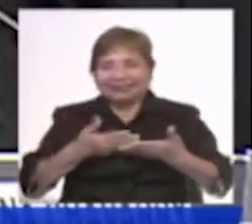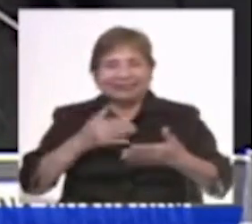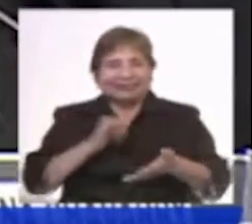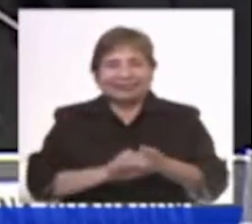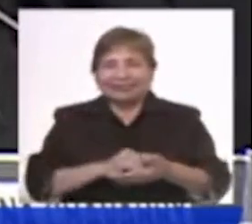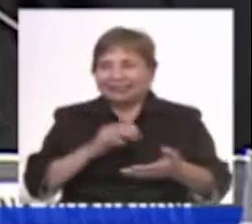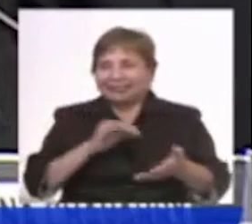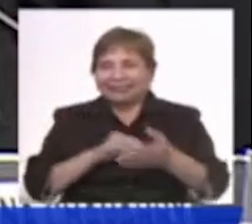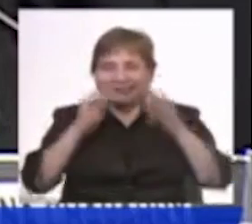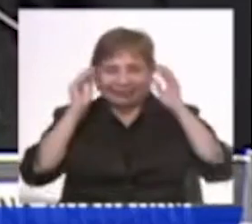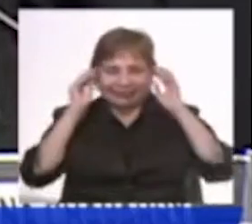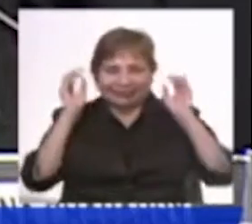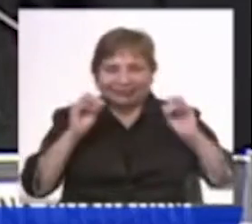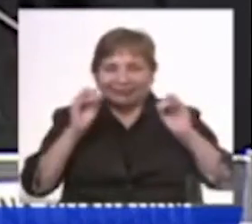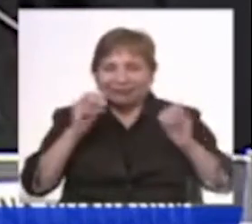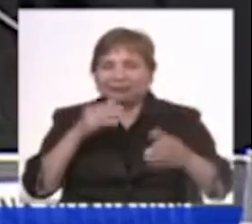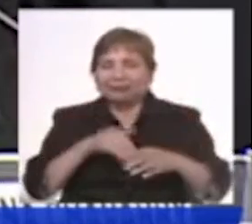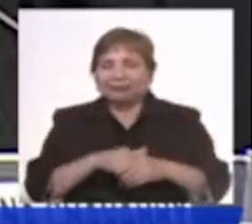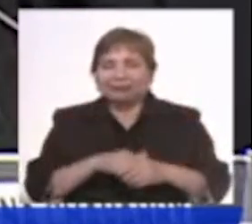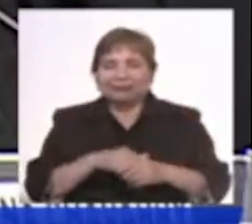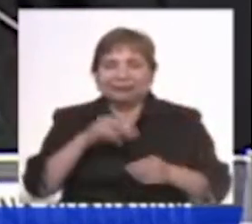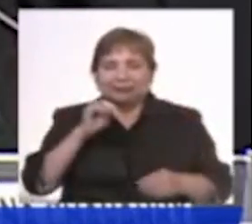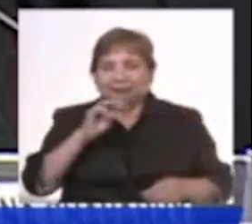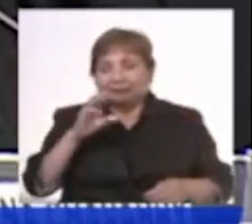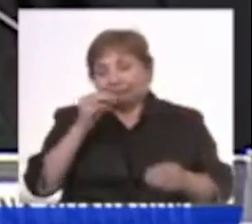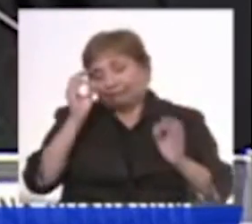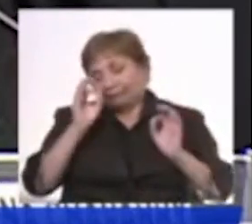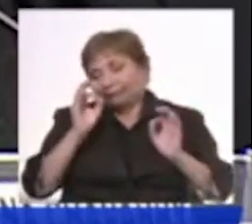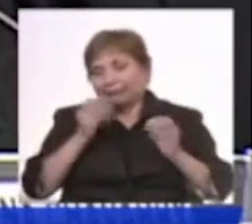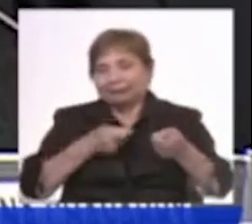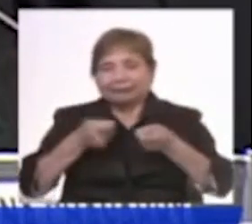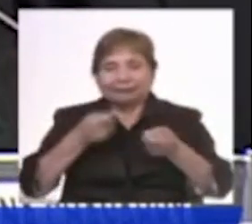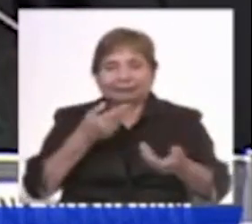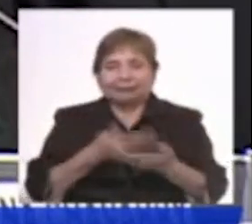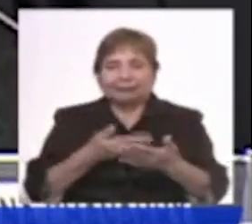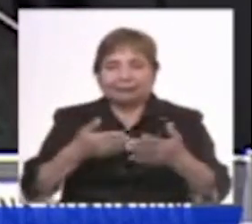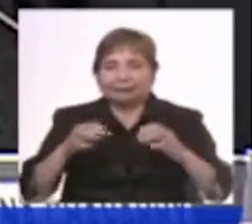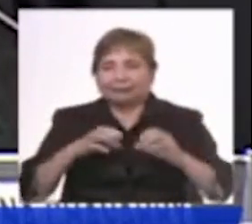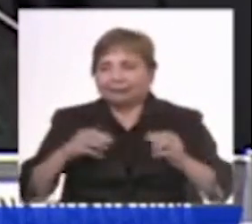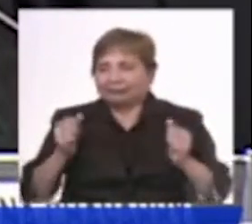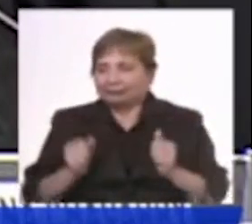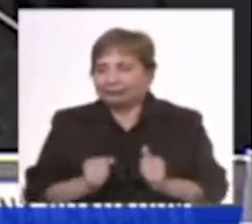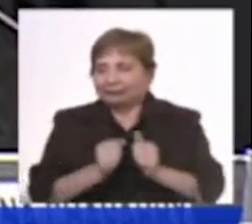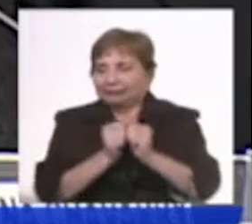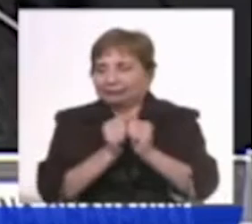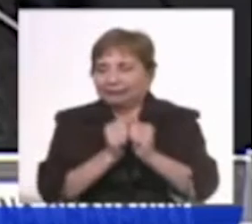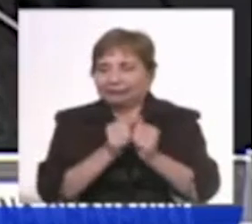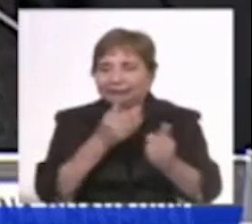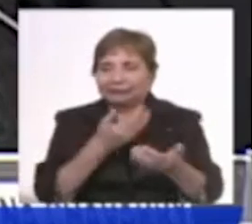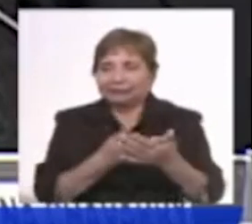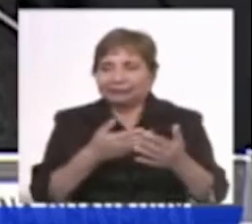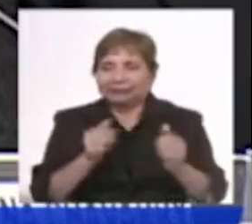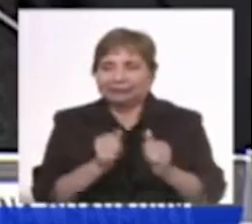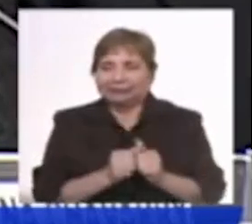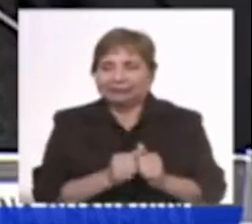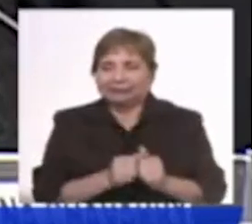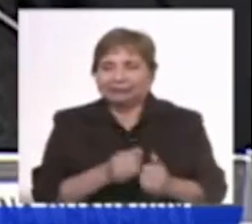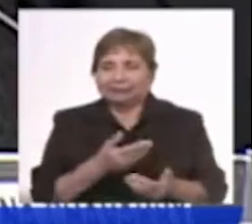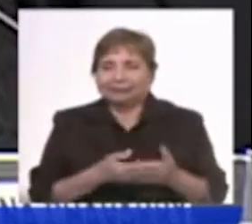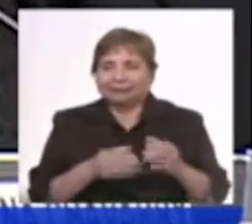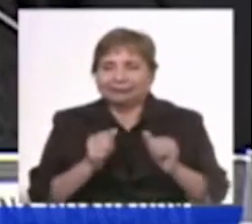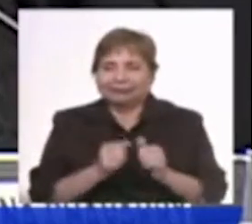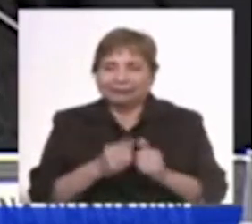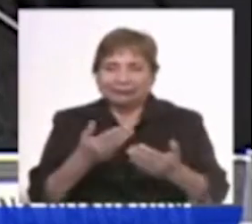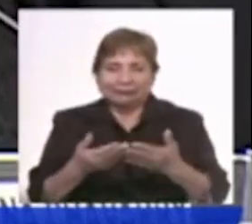y oportunamente, en el marco del control. Afortunadamente nosotros estamos acompañados permanentemente con el